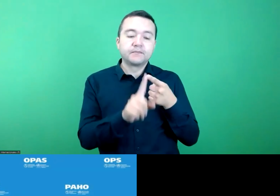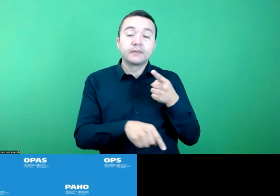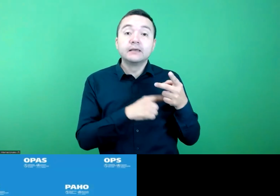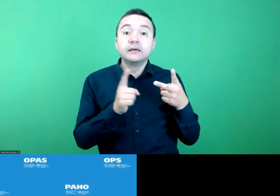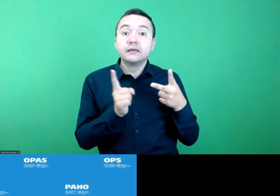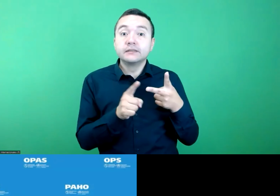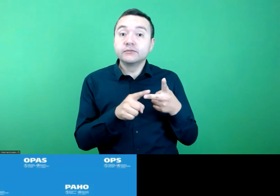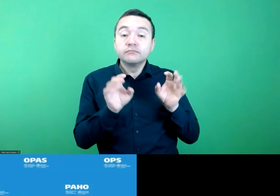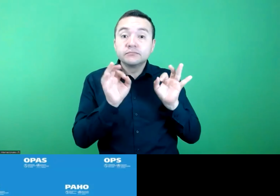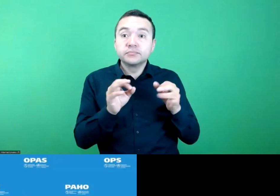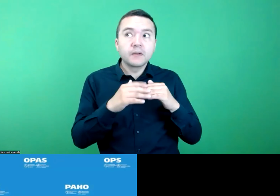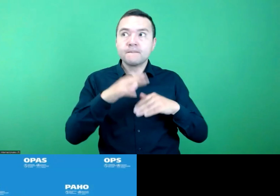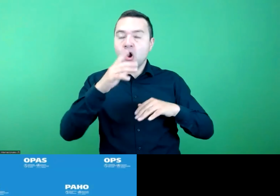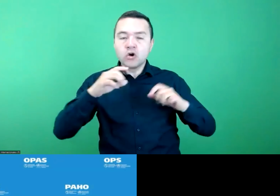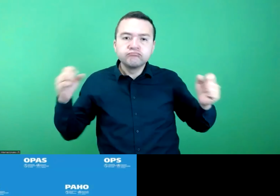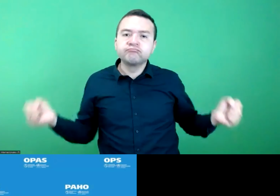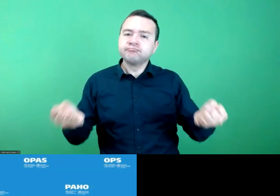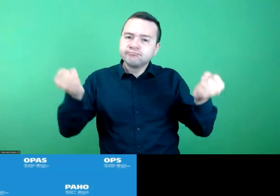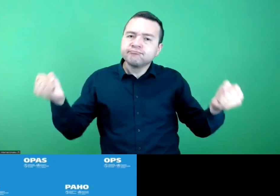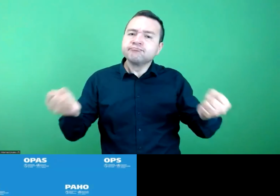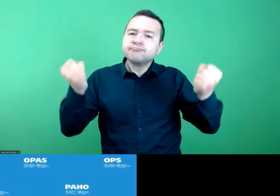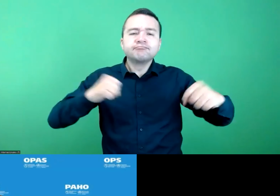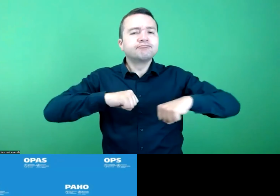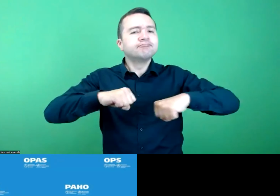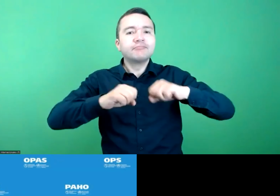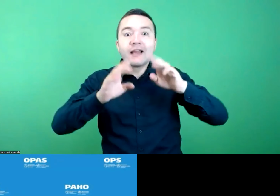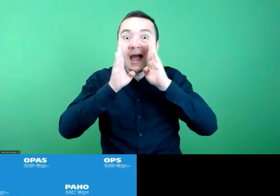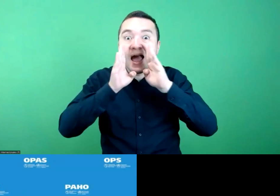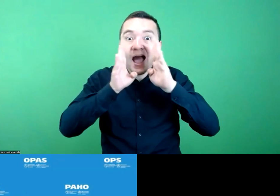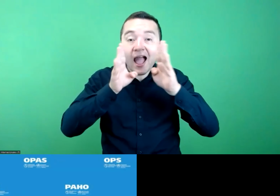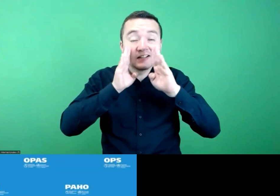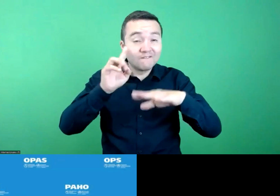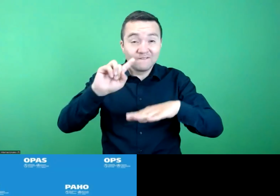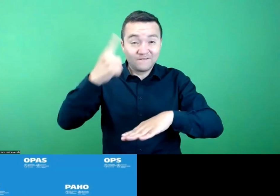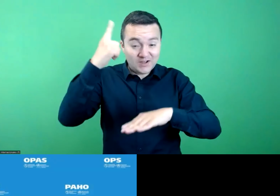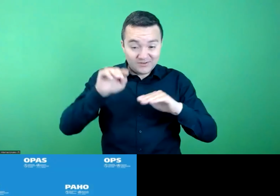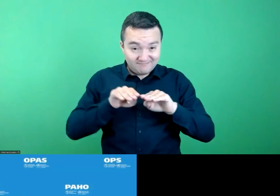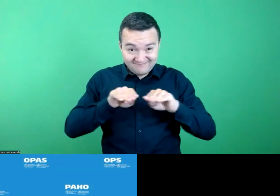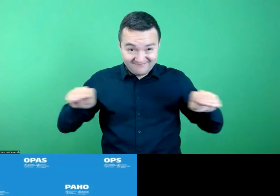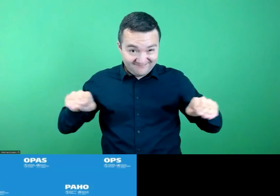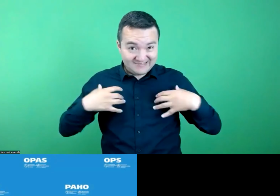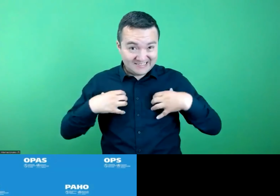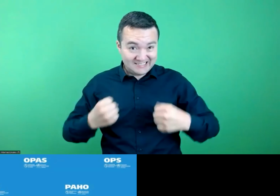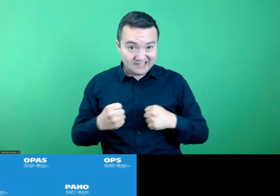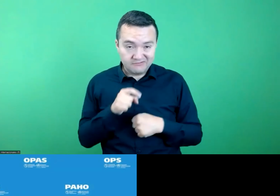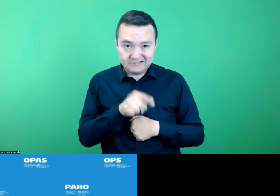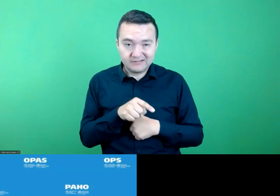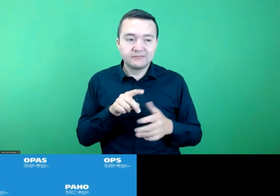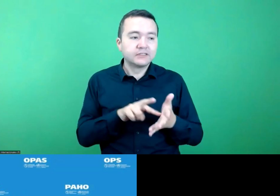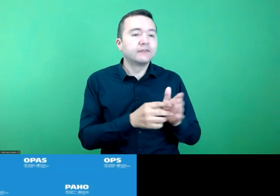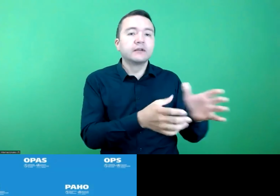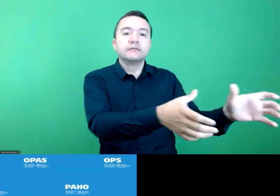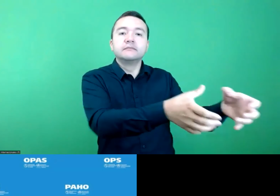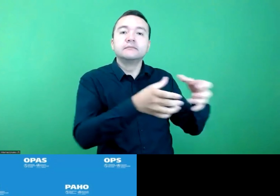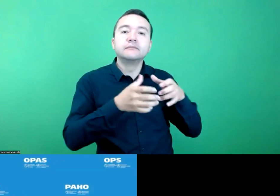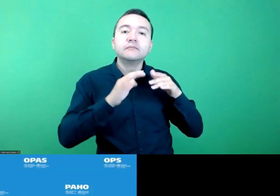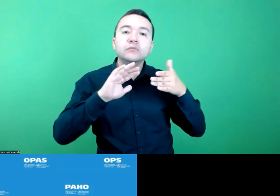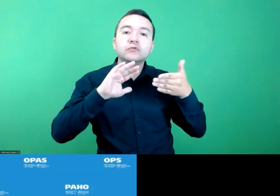estratégicos de la atención primaria de la salud es contar con la participación de la comunidad y de las